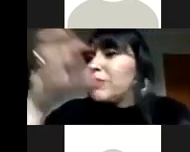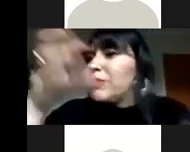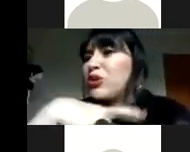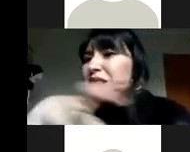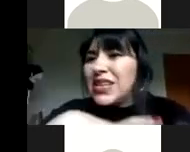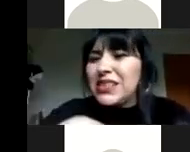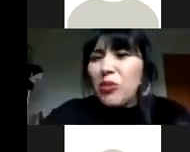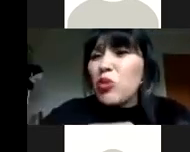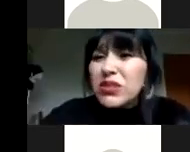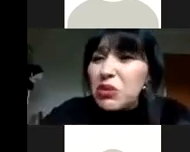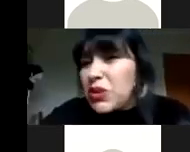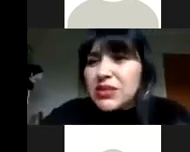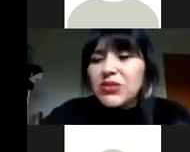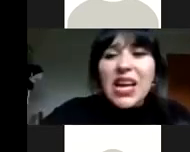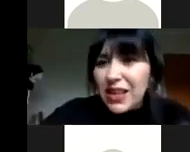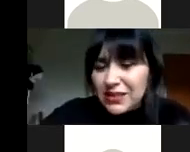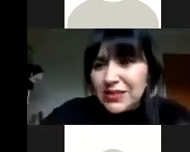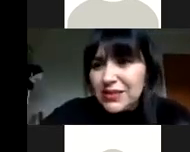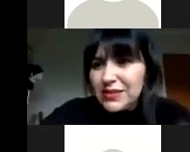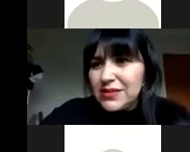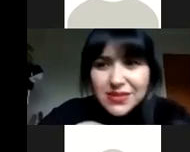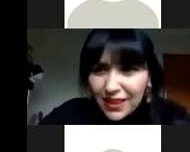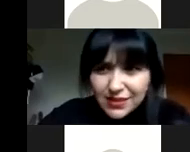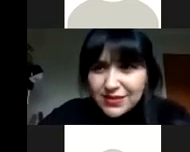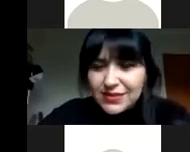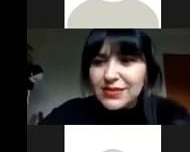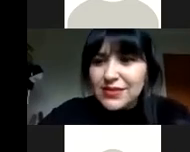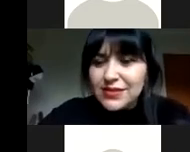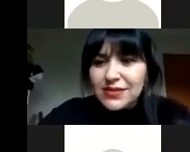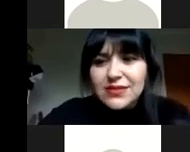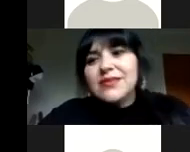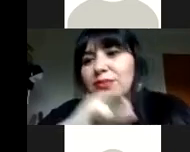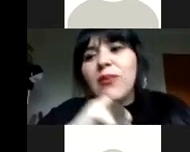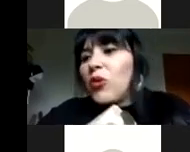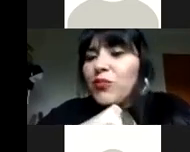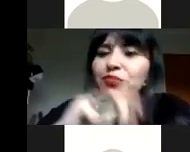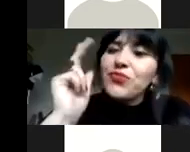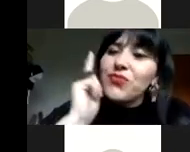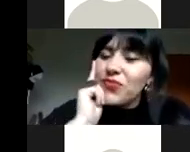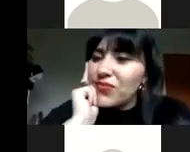me puedo sentir activa. ¿Pero cuánto va a durar eso? Nada. Nada. Vamos.